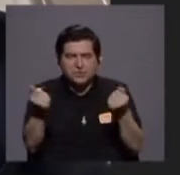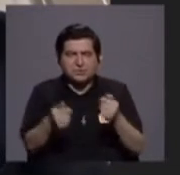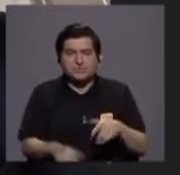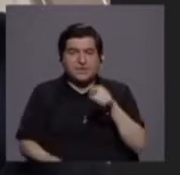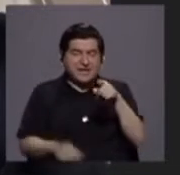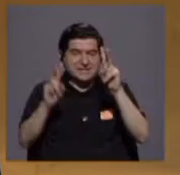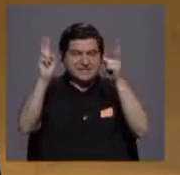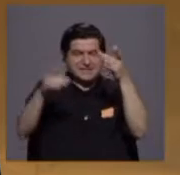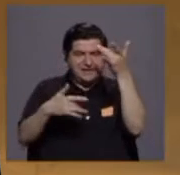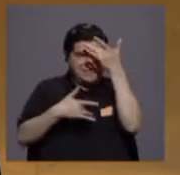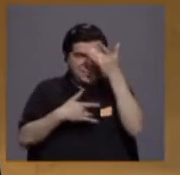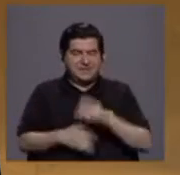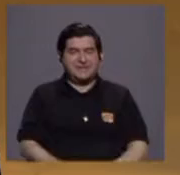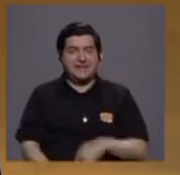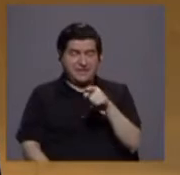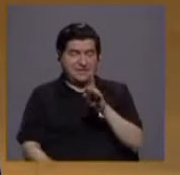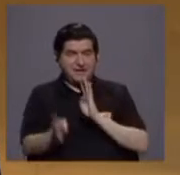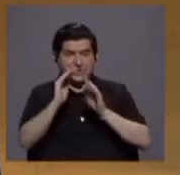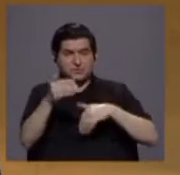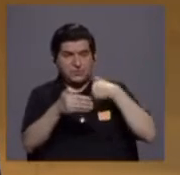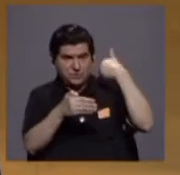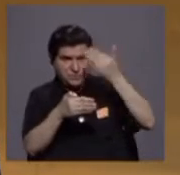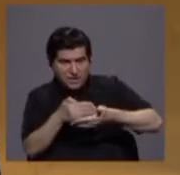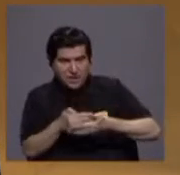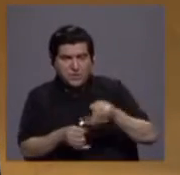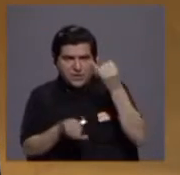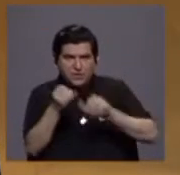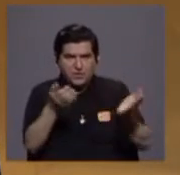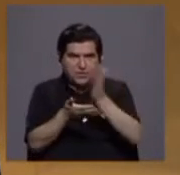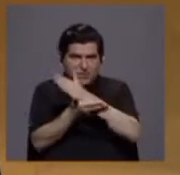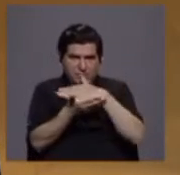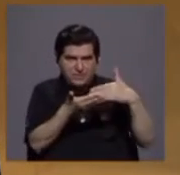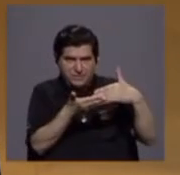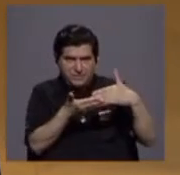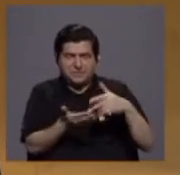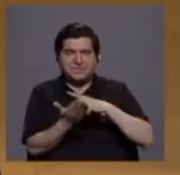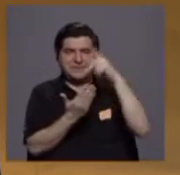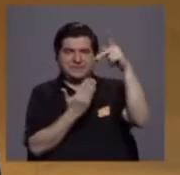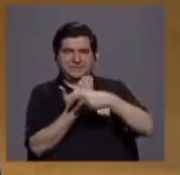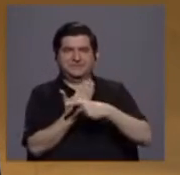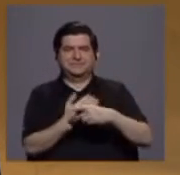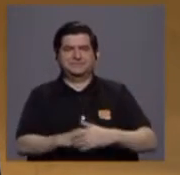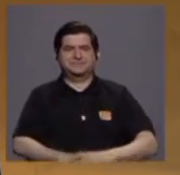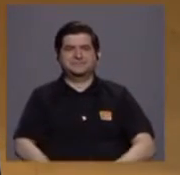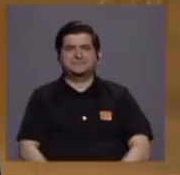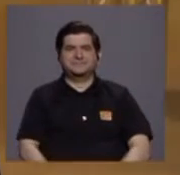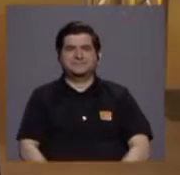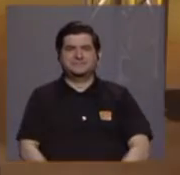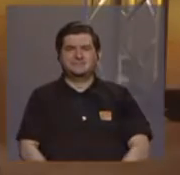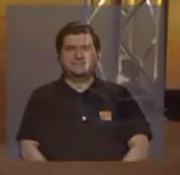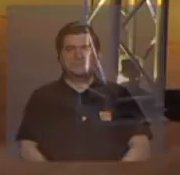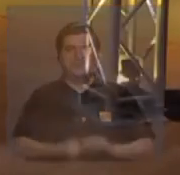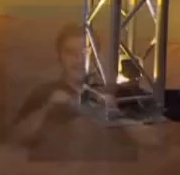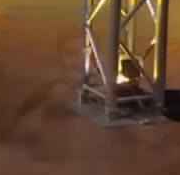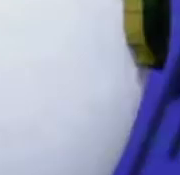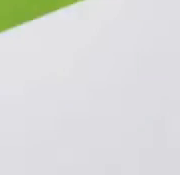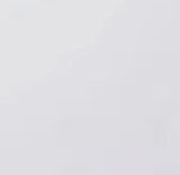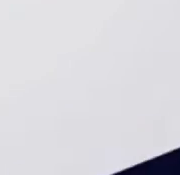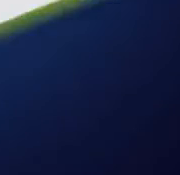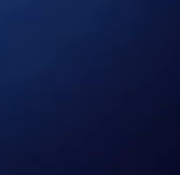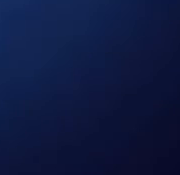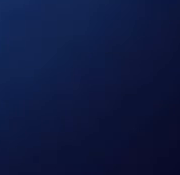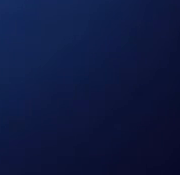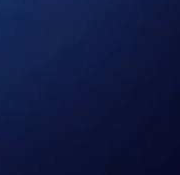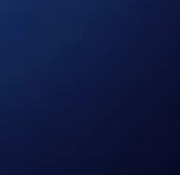enfermedad. De esa medicina hablaremos, don Fernando, en el último segmento del programa. Regresamos.